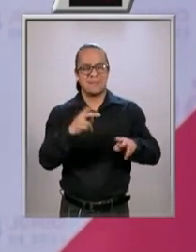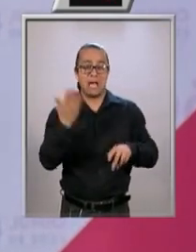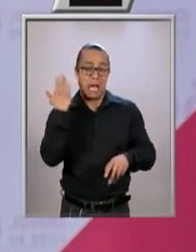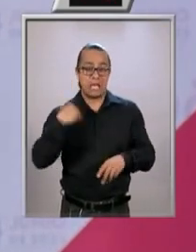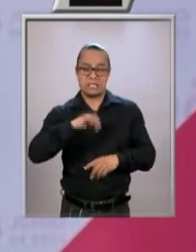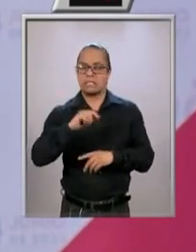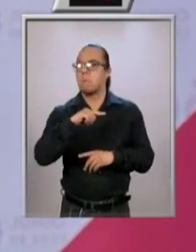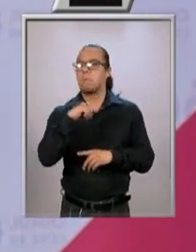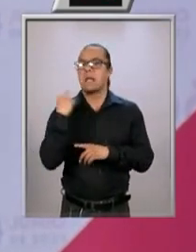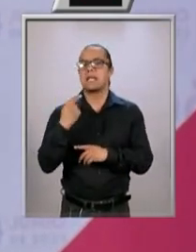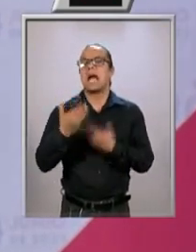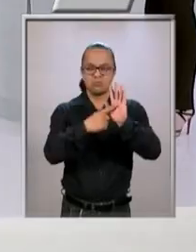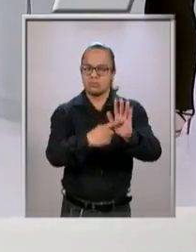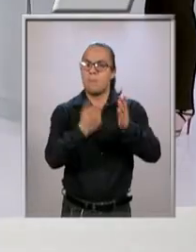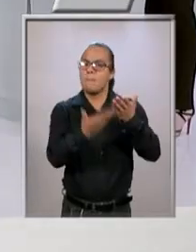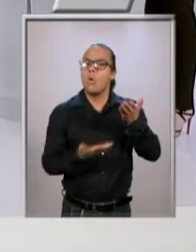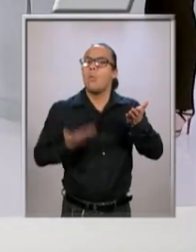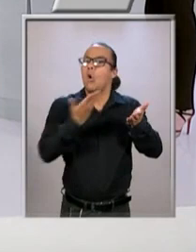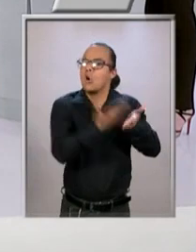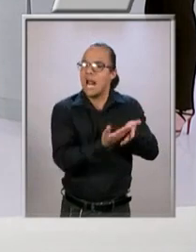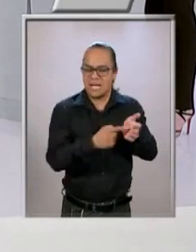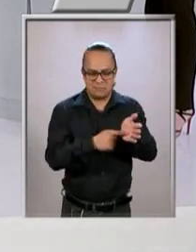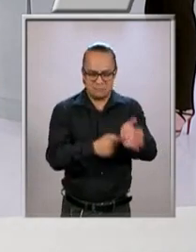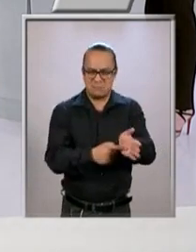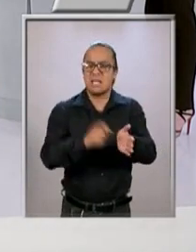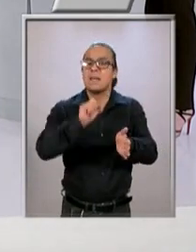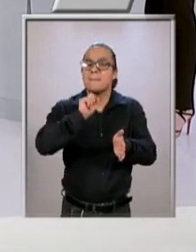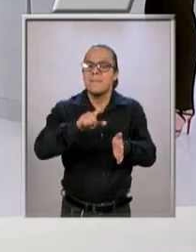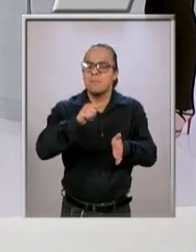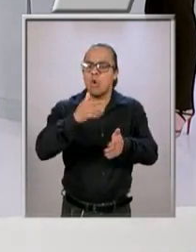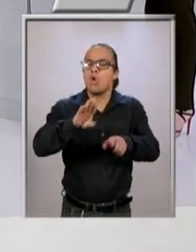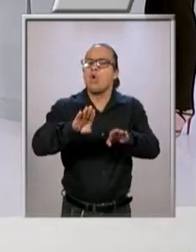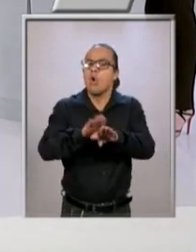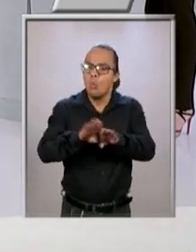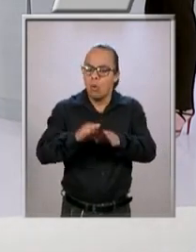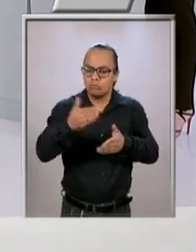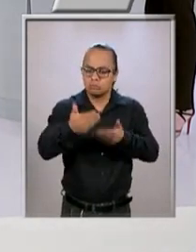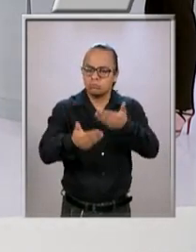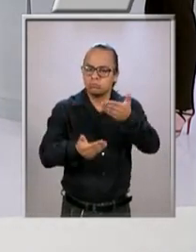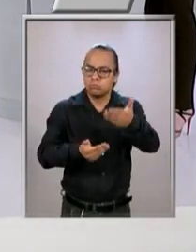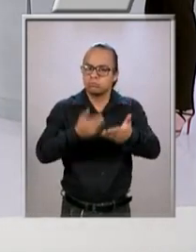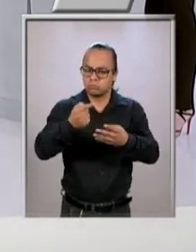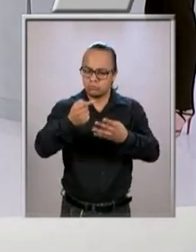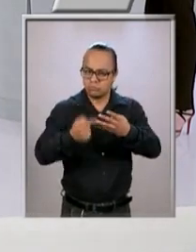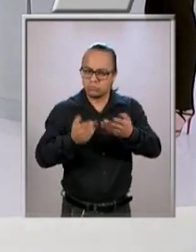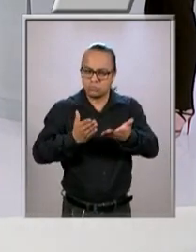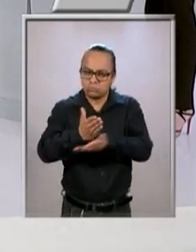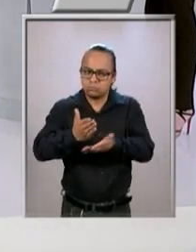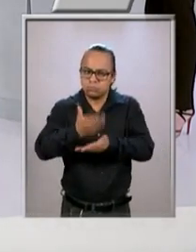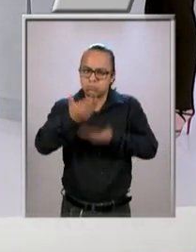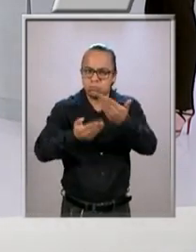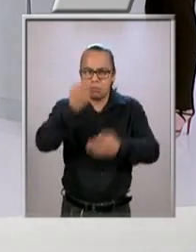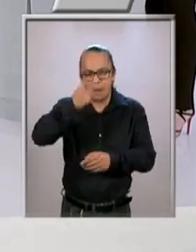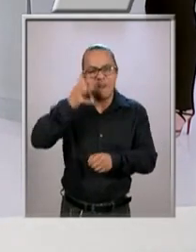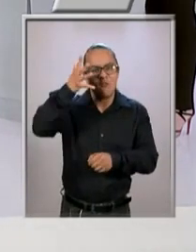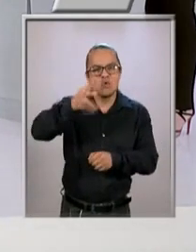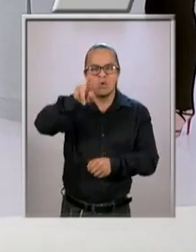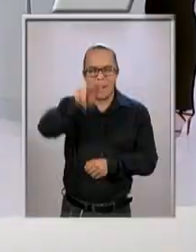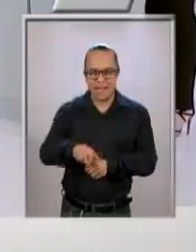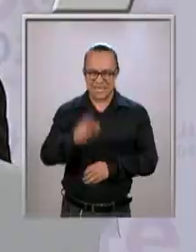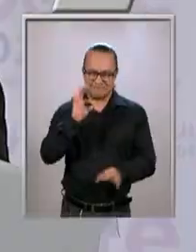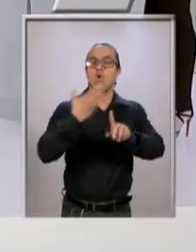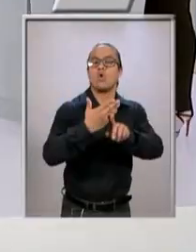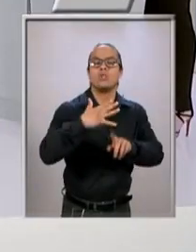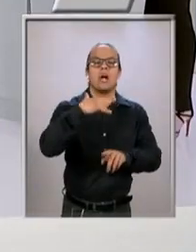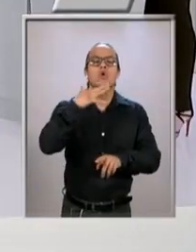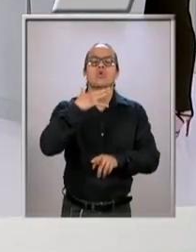vas a volver a perder Delfina Gómez se defendió del fallo del tribunal electoral en donde se multó a morena por hacer cobros a